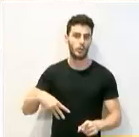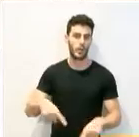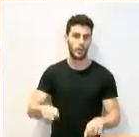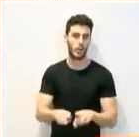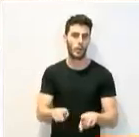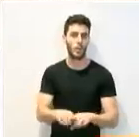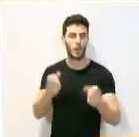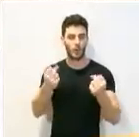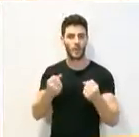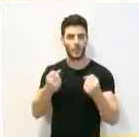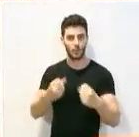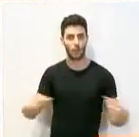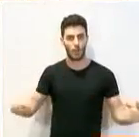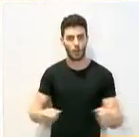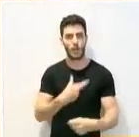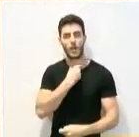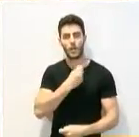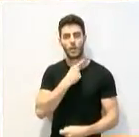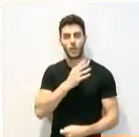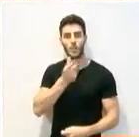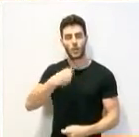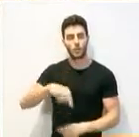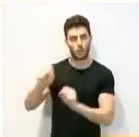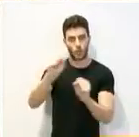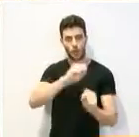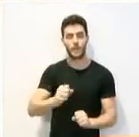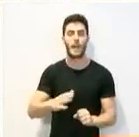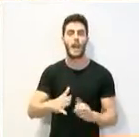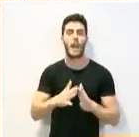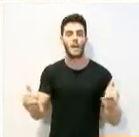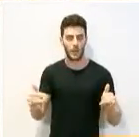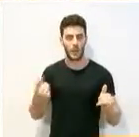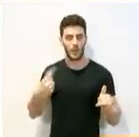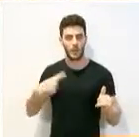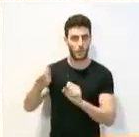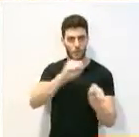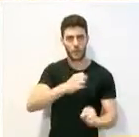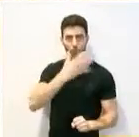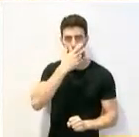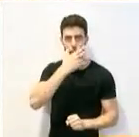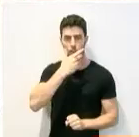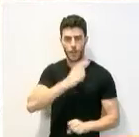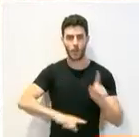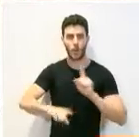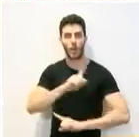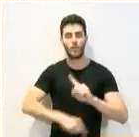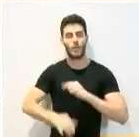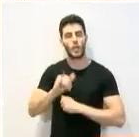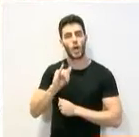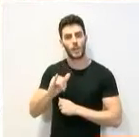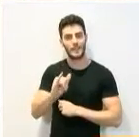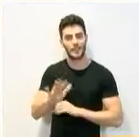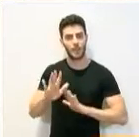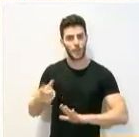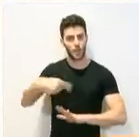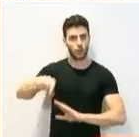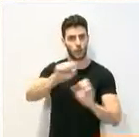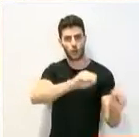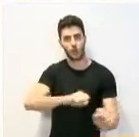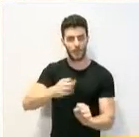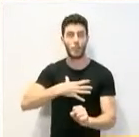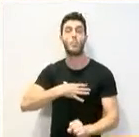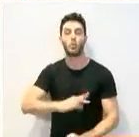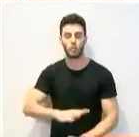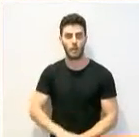institución belicista, porque defendemos la paz, defendemos en el conocimiento de que los conflictos existen, pero defendemos que es